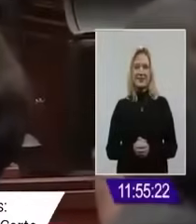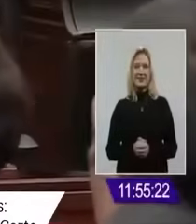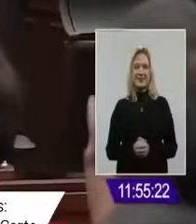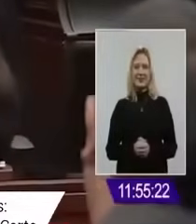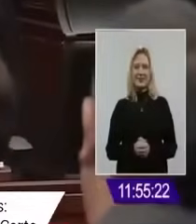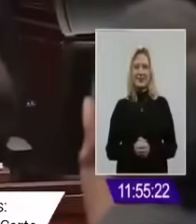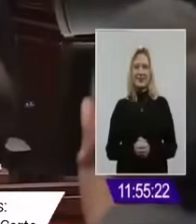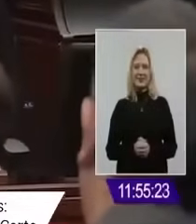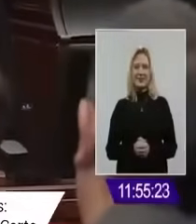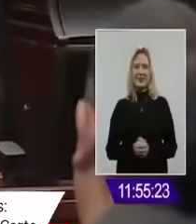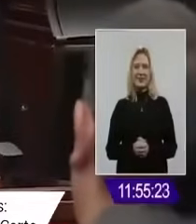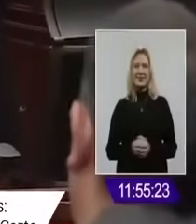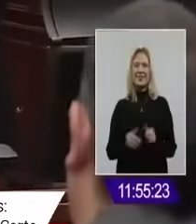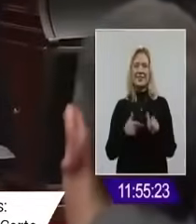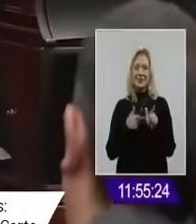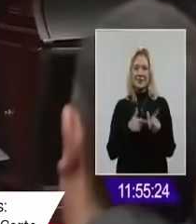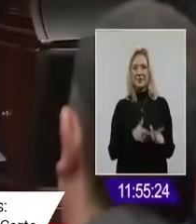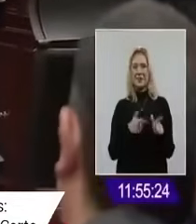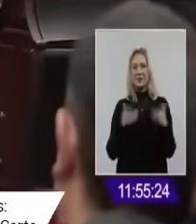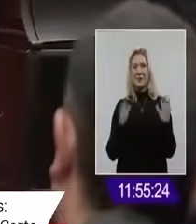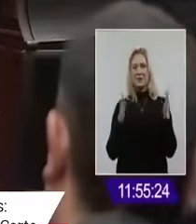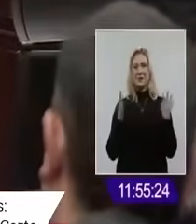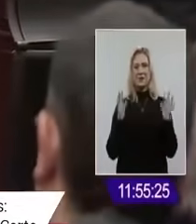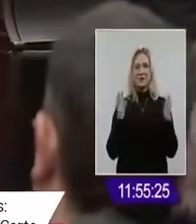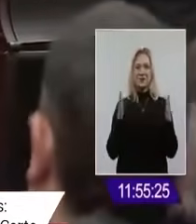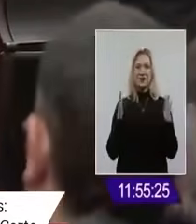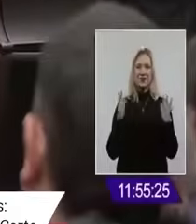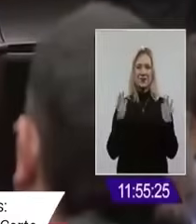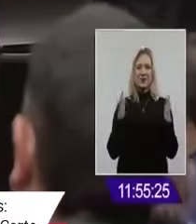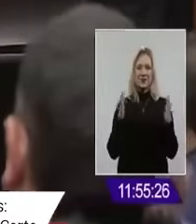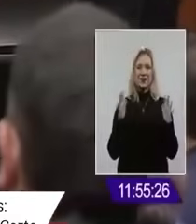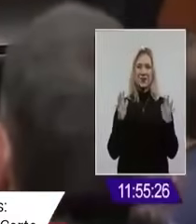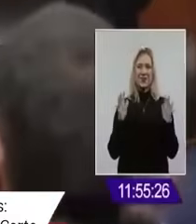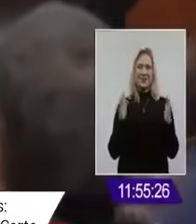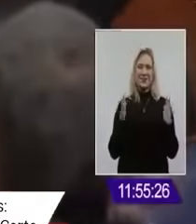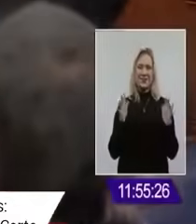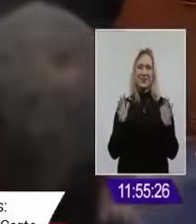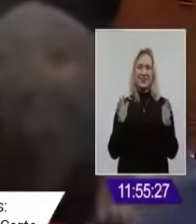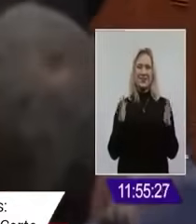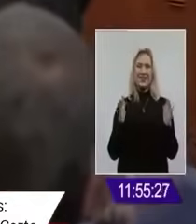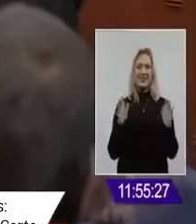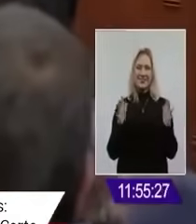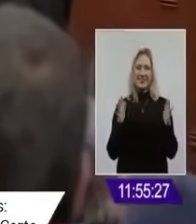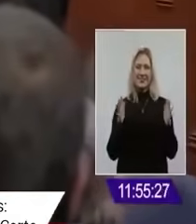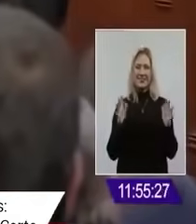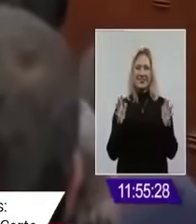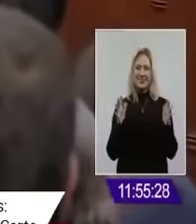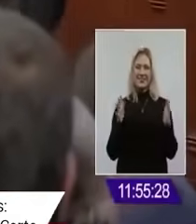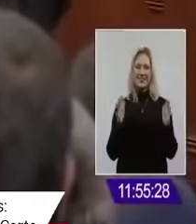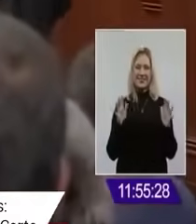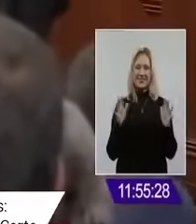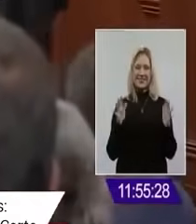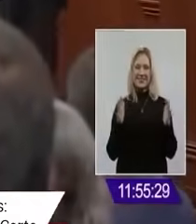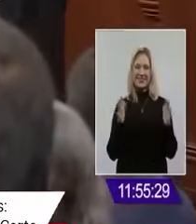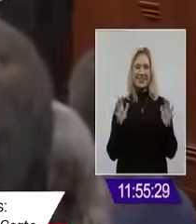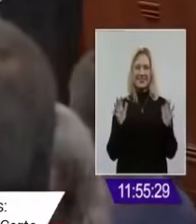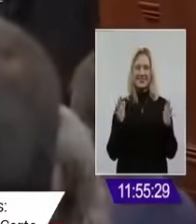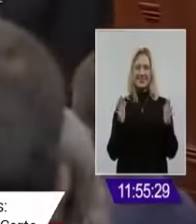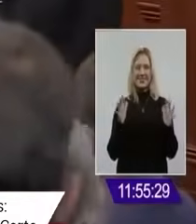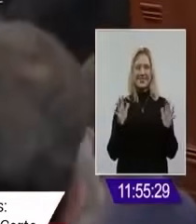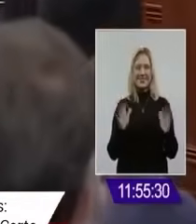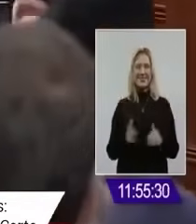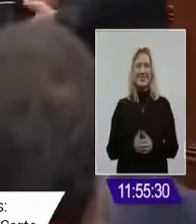deseamos muy importante, muy interesante, porque la Suprema Corte de Justicia de la Nación pues siempre ha estado vinculada a los poderes